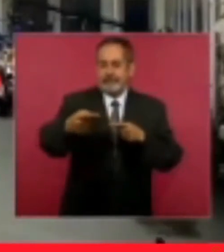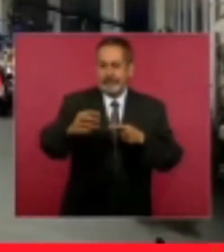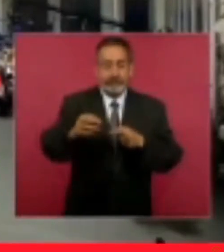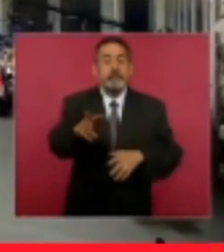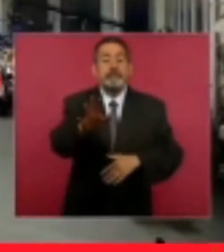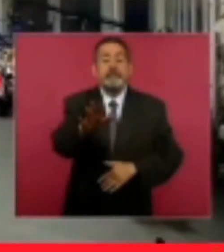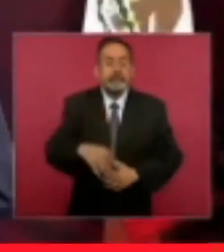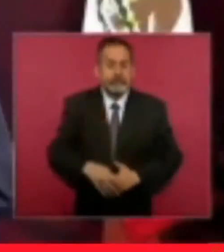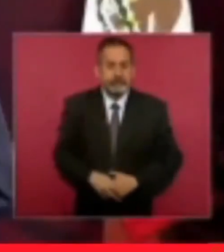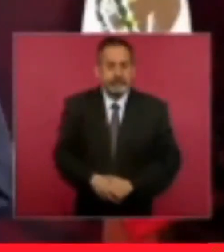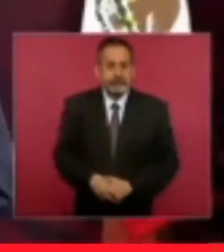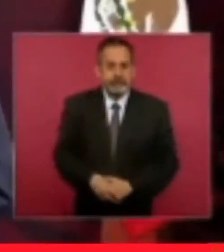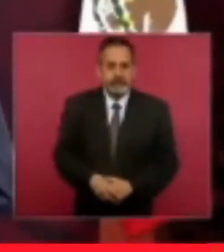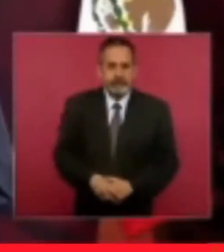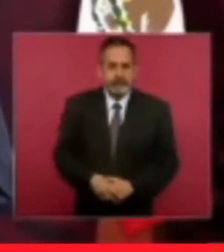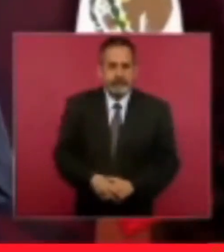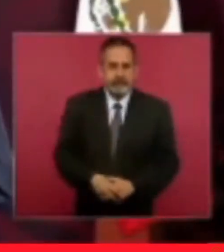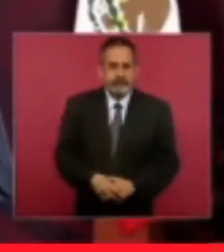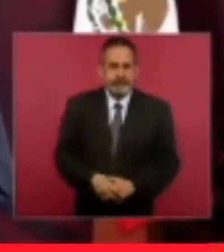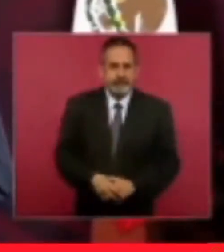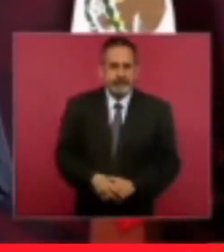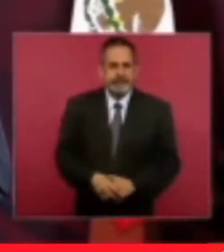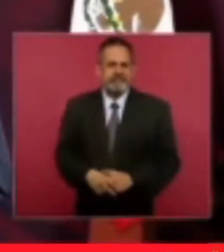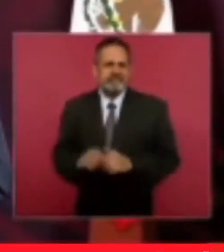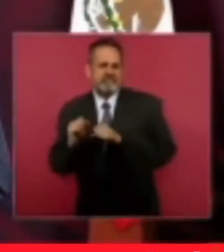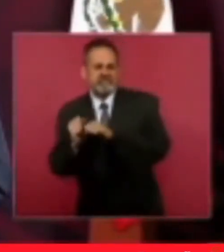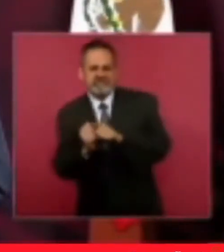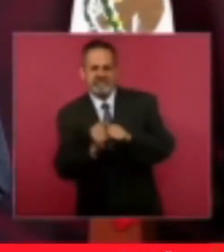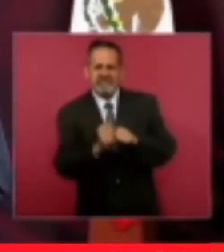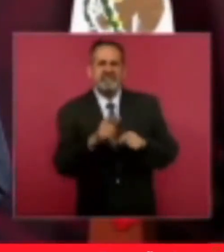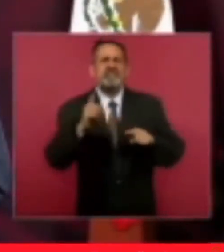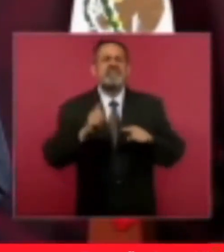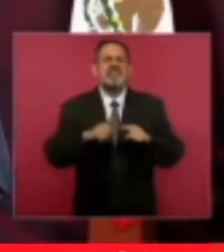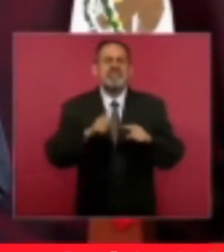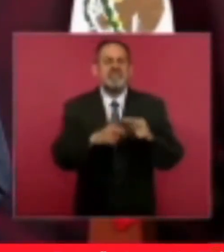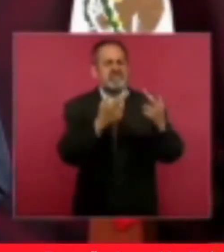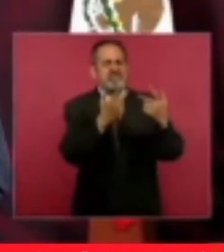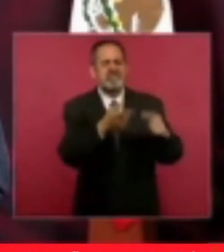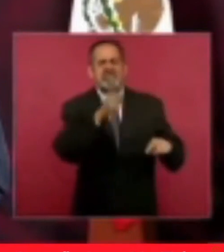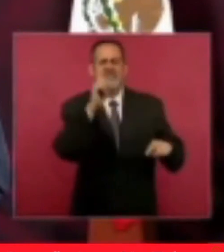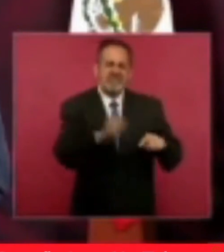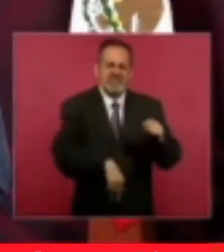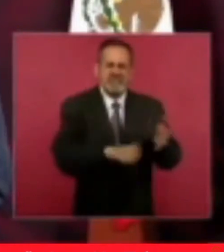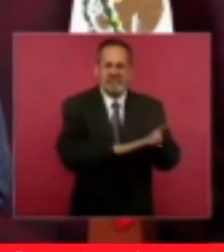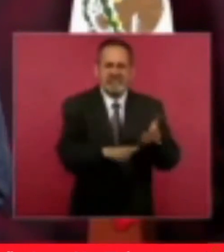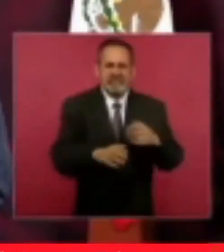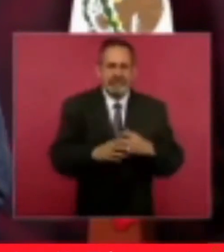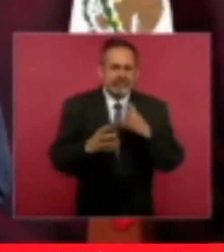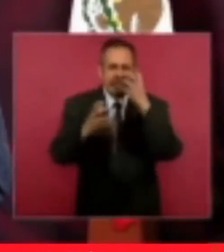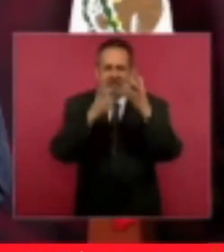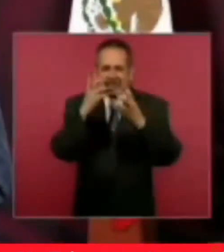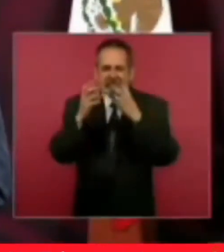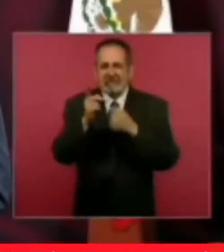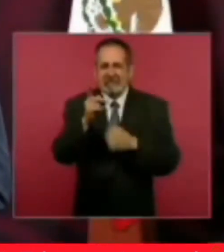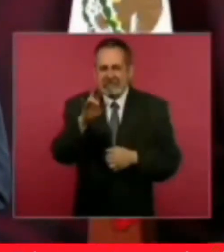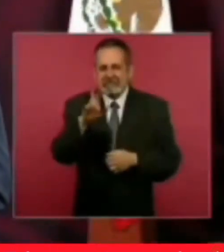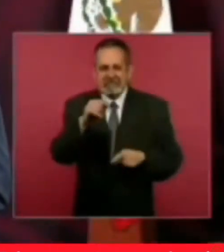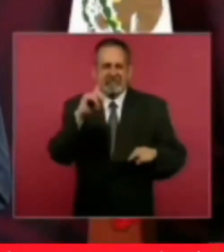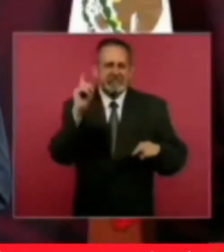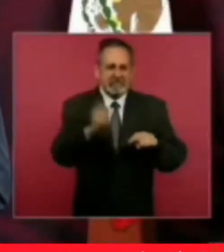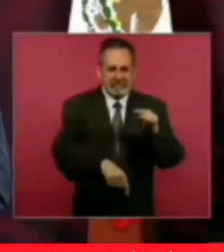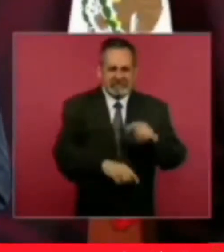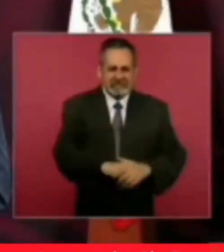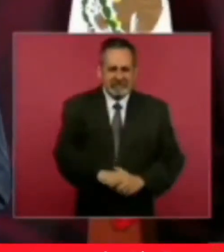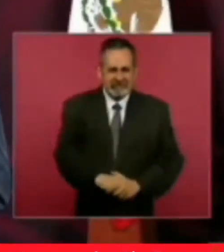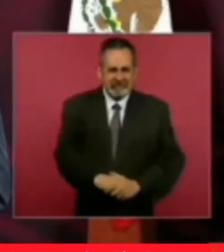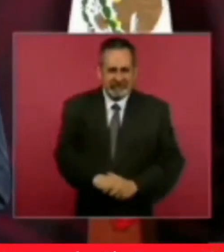PRI, asegurando ya al final el presidente, ¿saben qué se necesita para transformar un país? Autoridad moral,